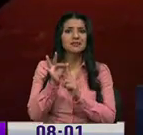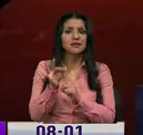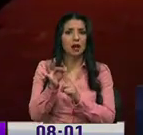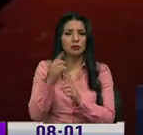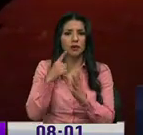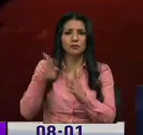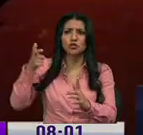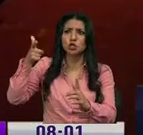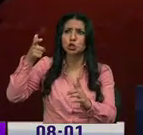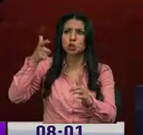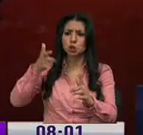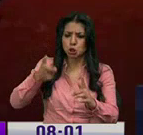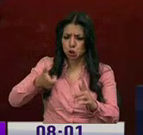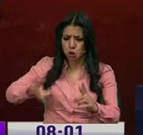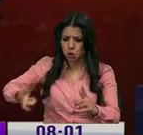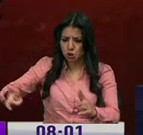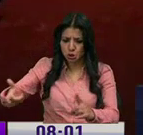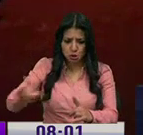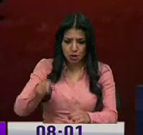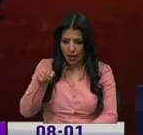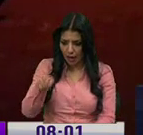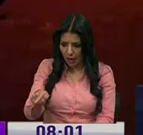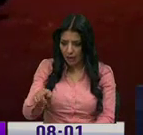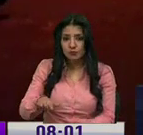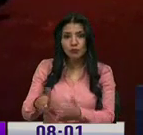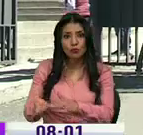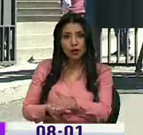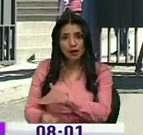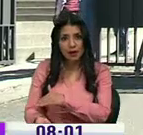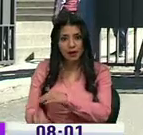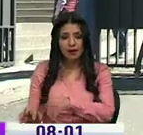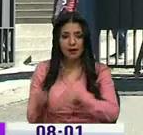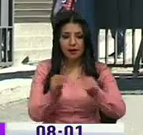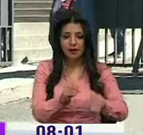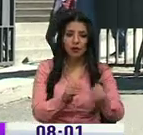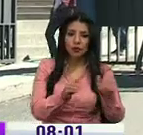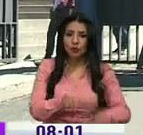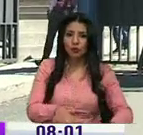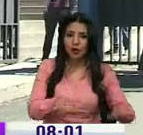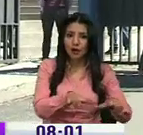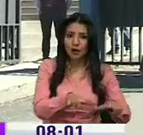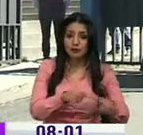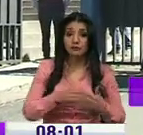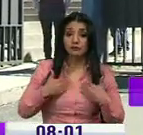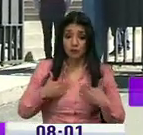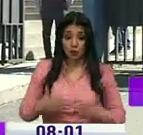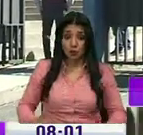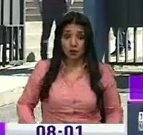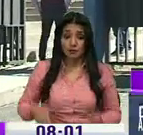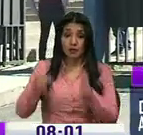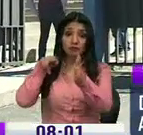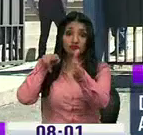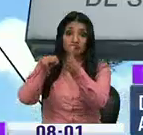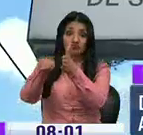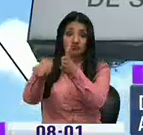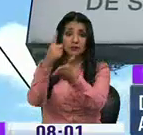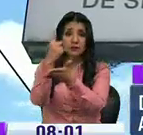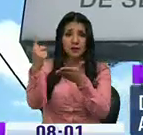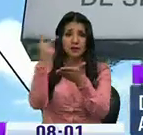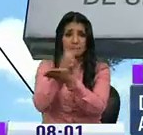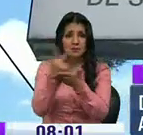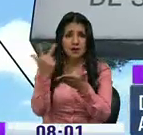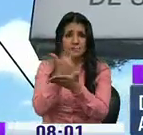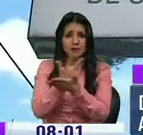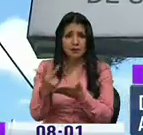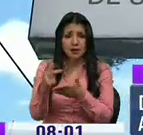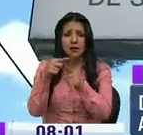la escena primaria donde se suscitó el hecho de sangre. Por algunas semanas el cuerpo permaneció en el Departamento de Medicina Legal como